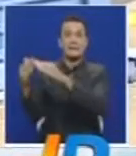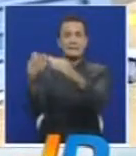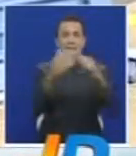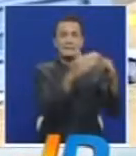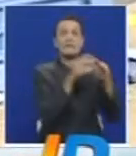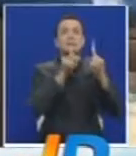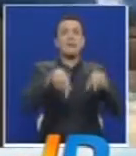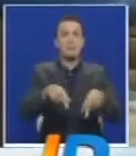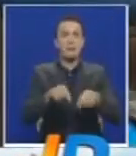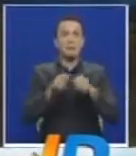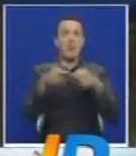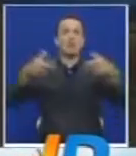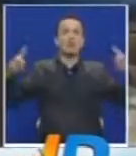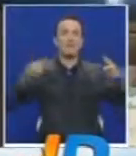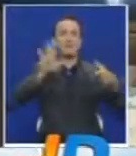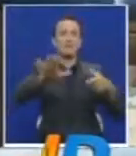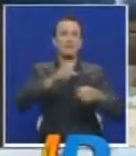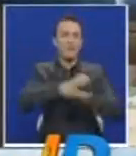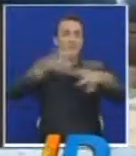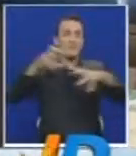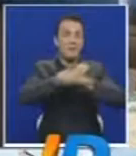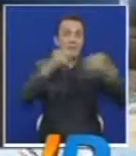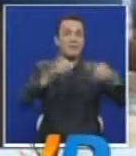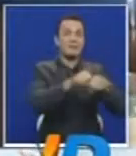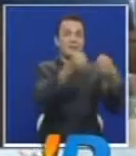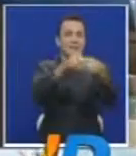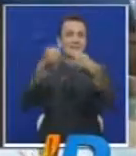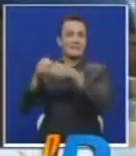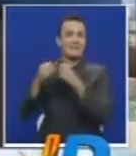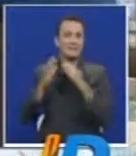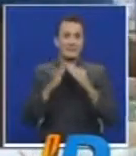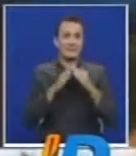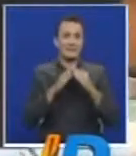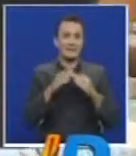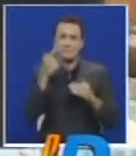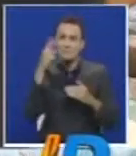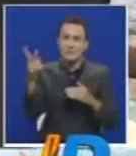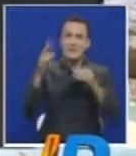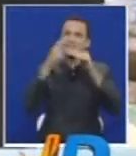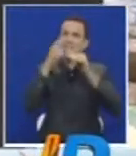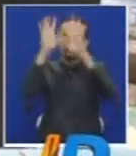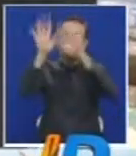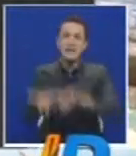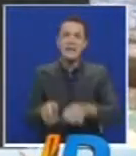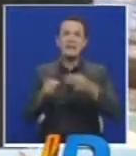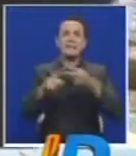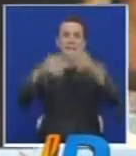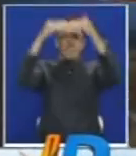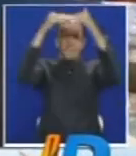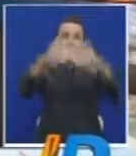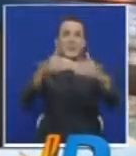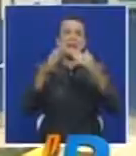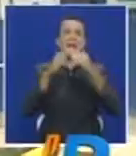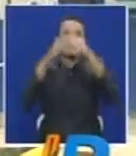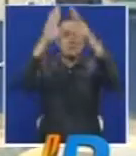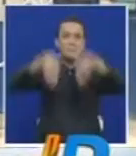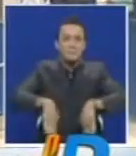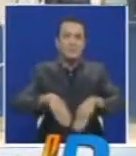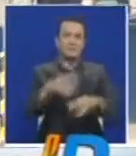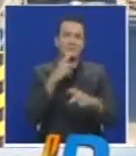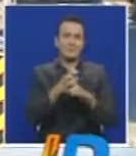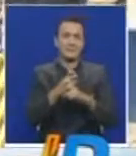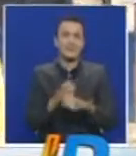expansiva. Los vidrios se quebraron, las ventanas, ya, esto mire cómo está, el cielo raso se cayó también.